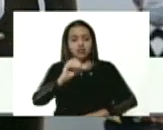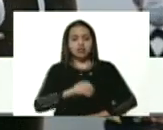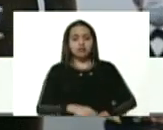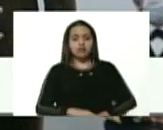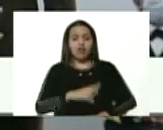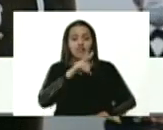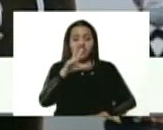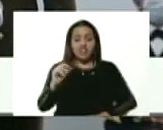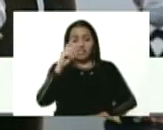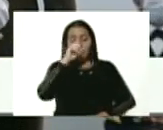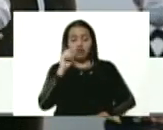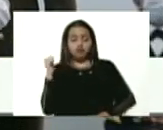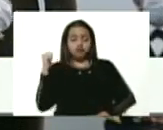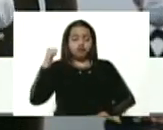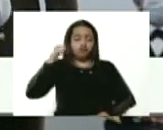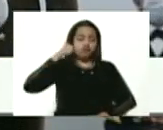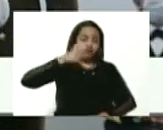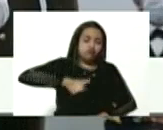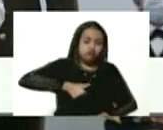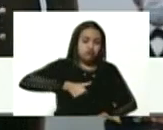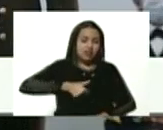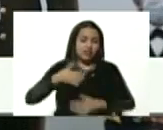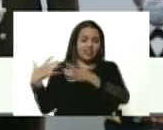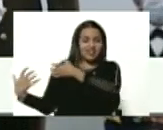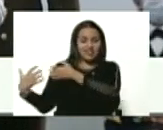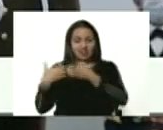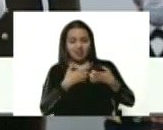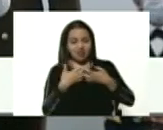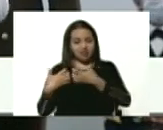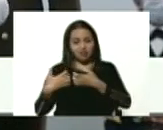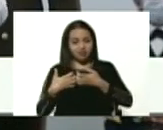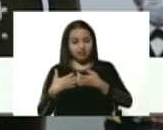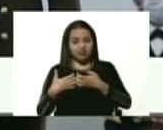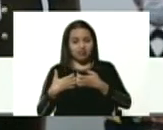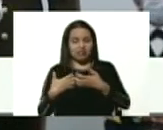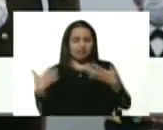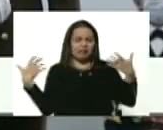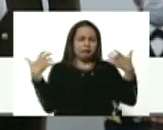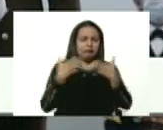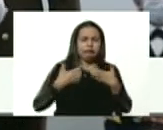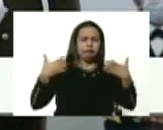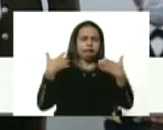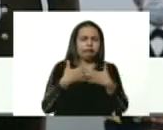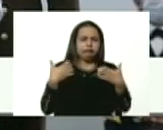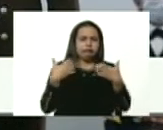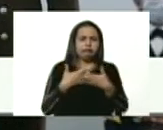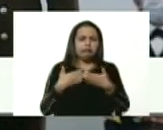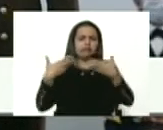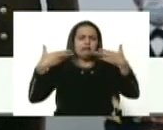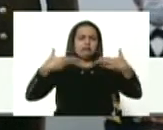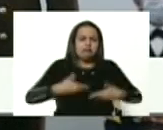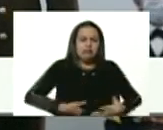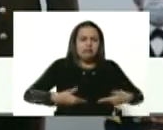20 años de guerra, de batalla, de